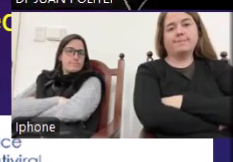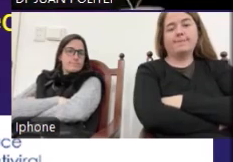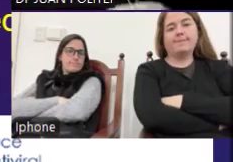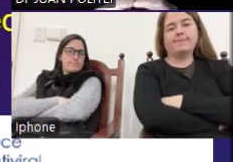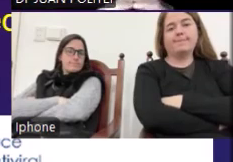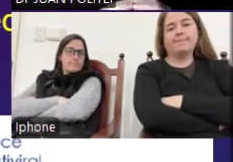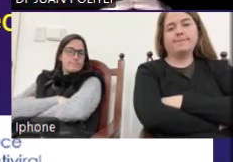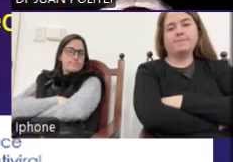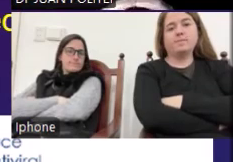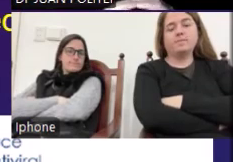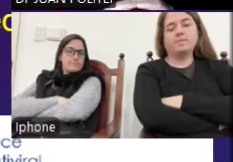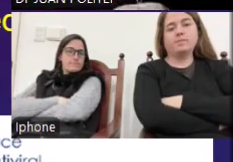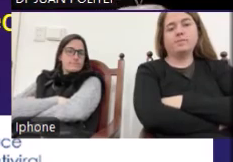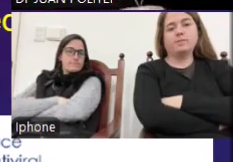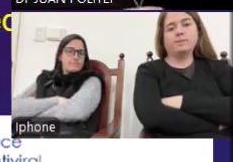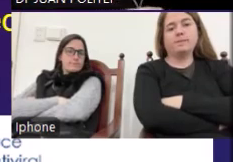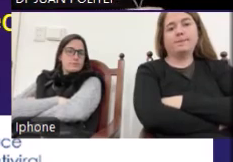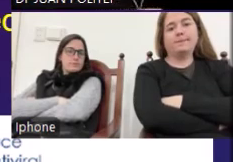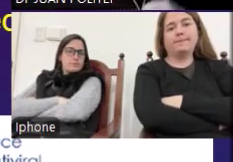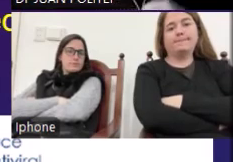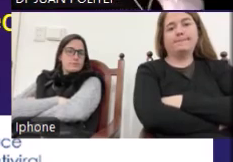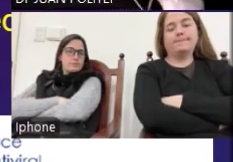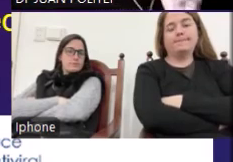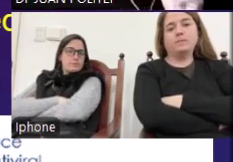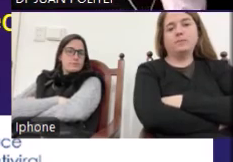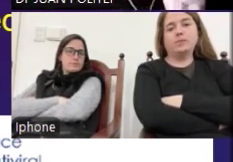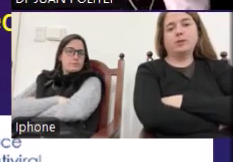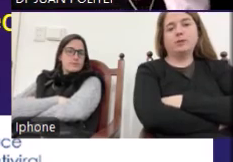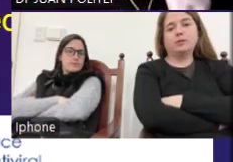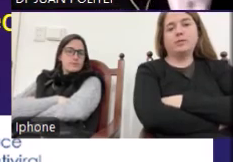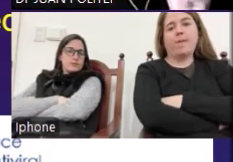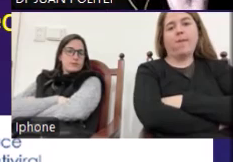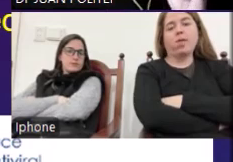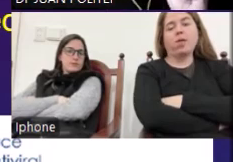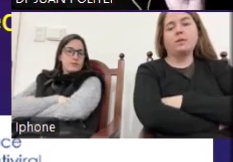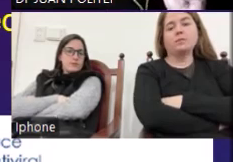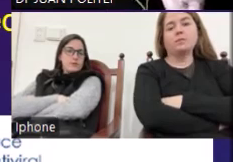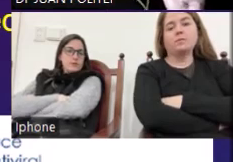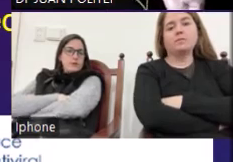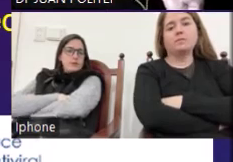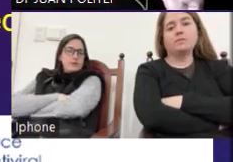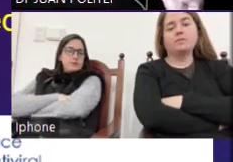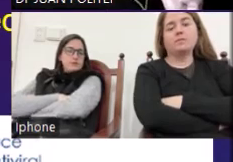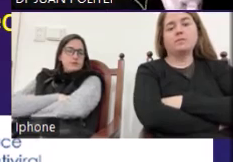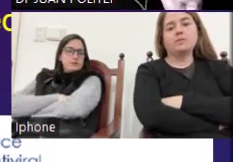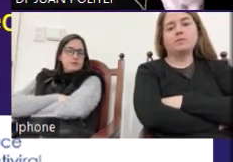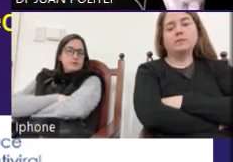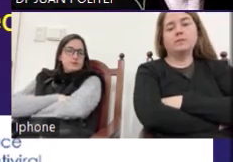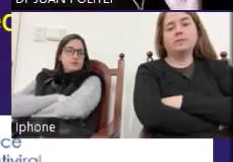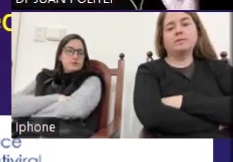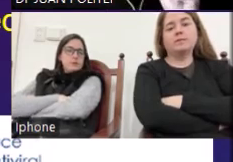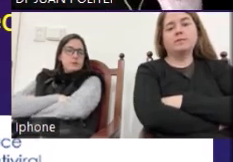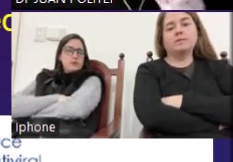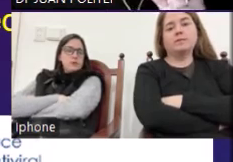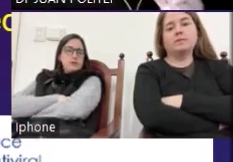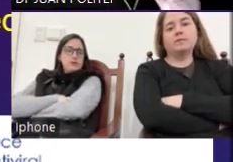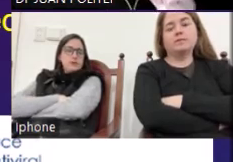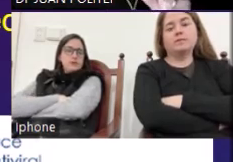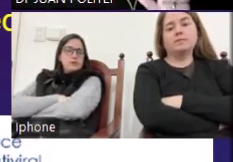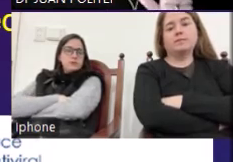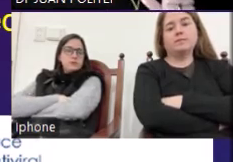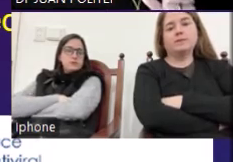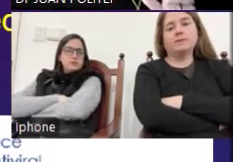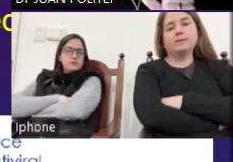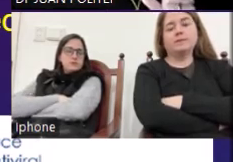meter en las células del paciente el pedacito de ADN que fabrica